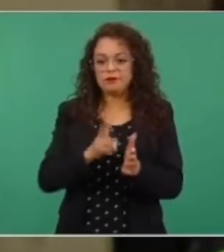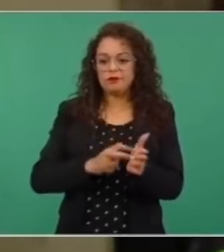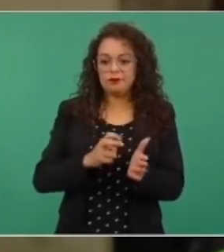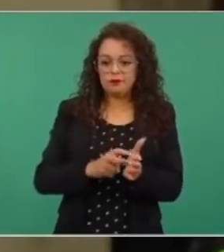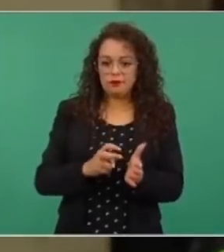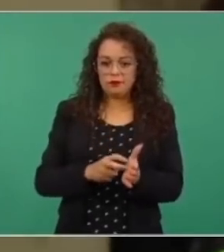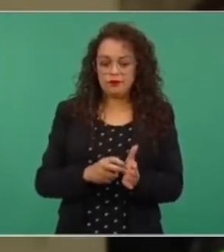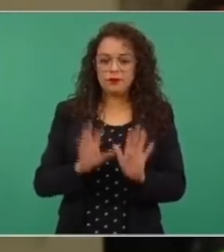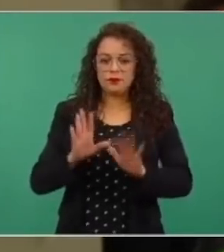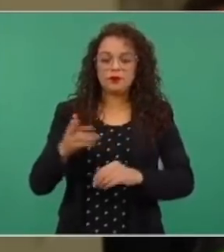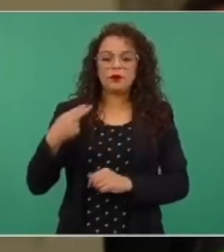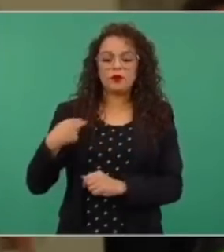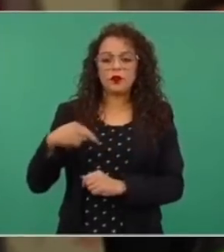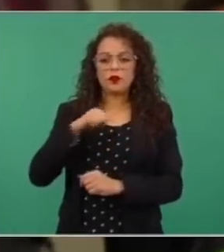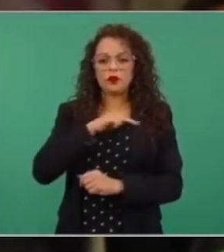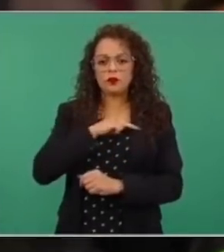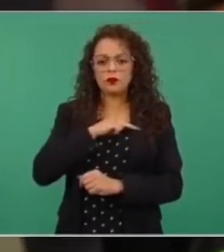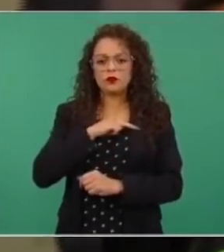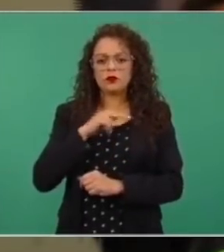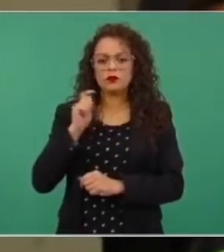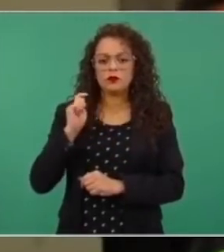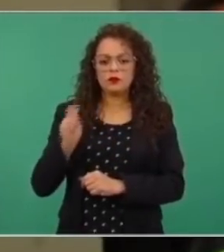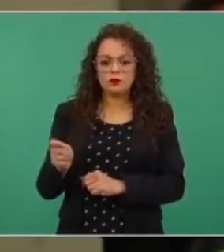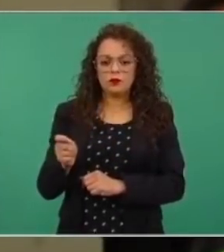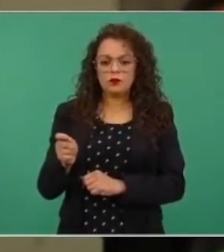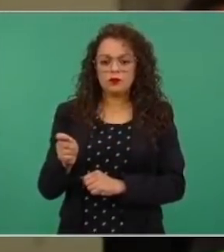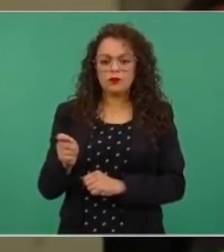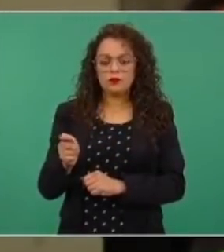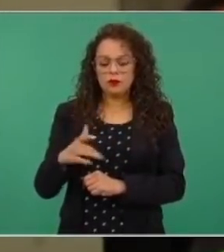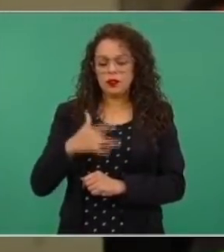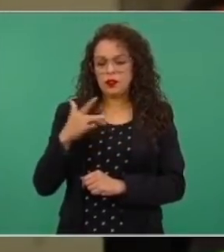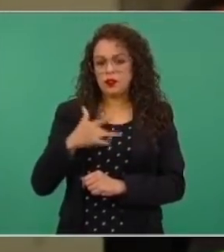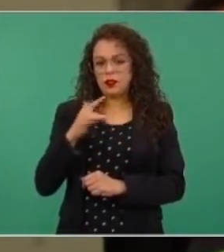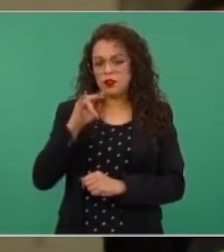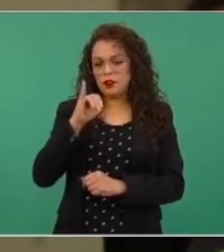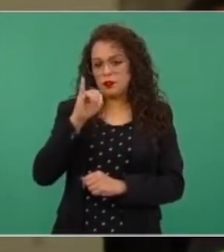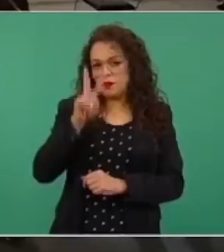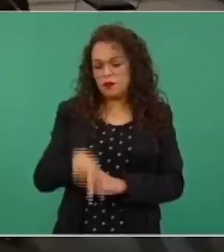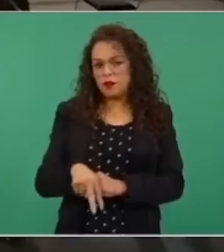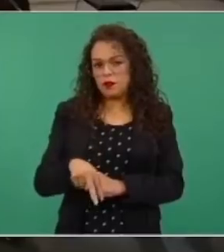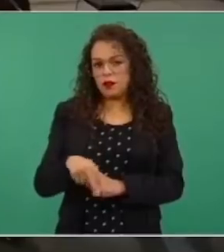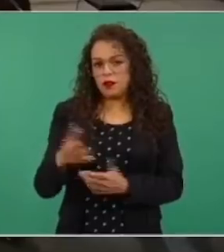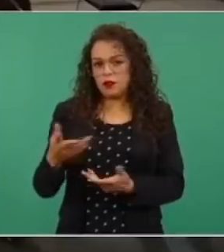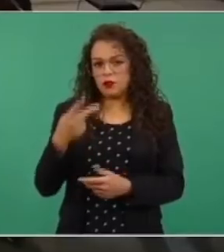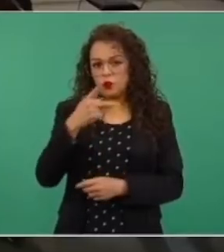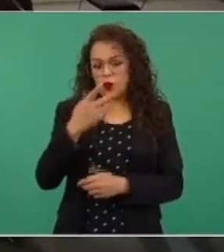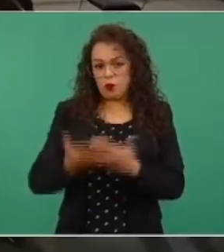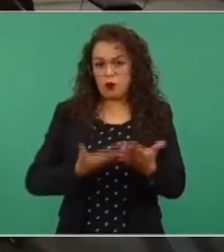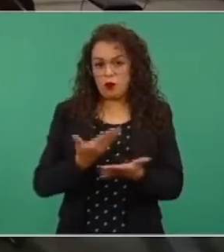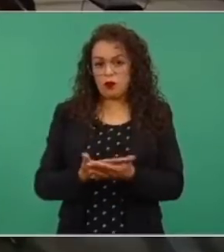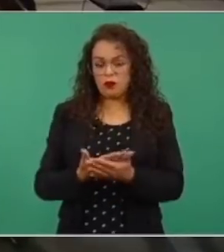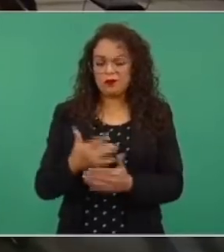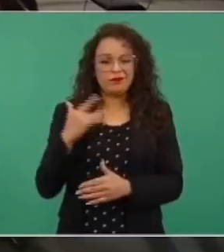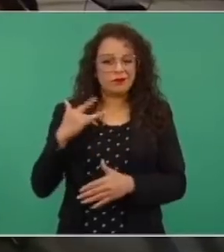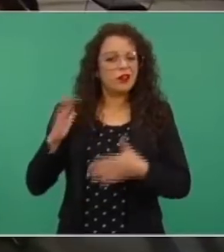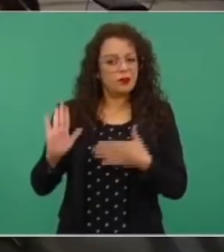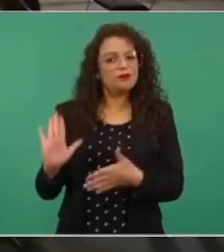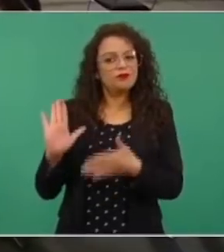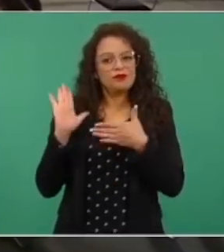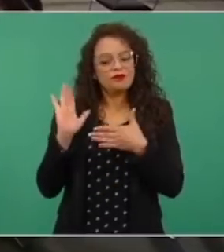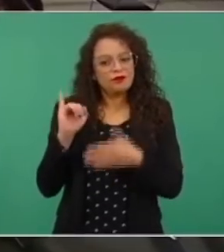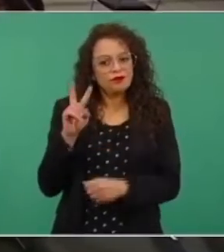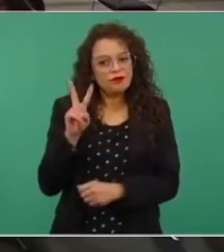Barlovento Informa estamos comprometidos con pues esta propuesta que está haciendo usted y le